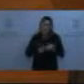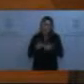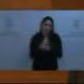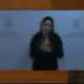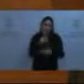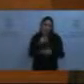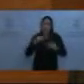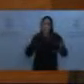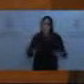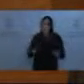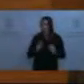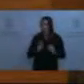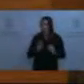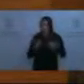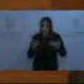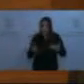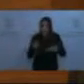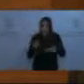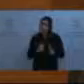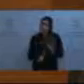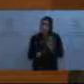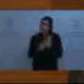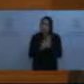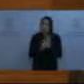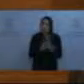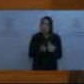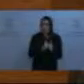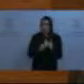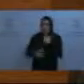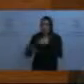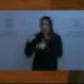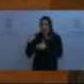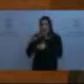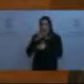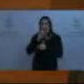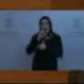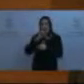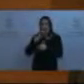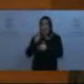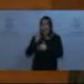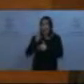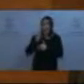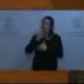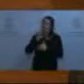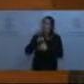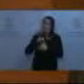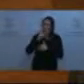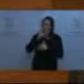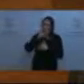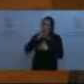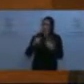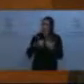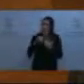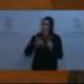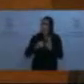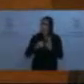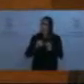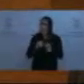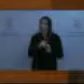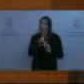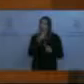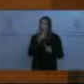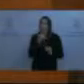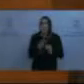que contiene, incluyendo la referencia a las anteriores del 13, también modificadas, como dijo, en el 16, en la que dijo